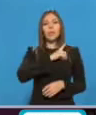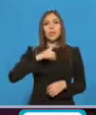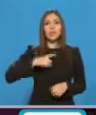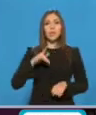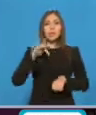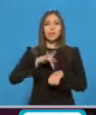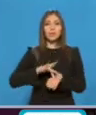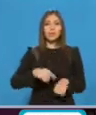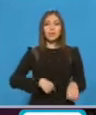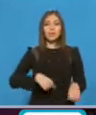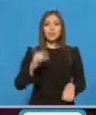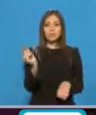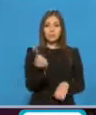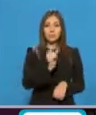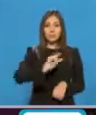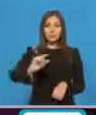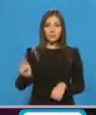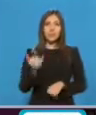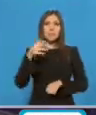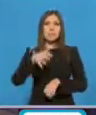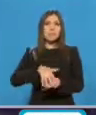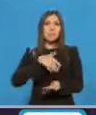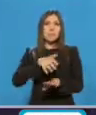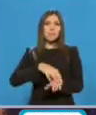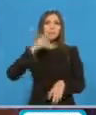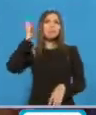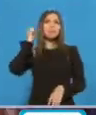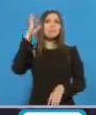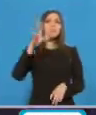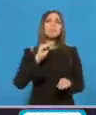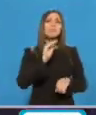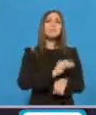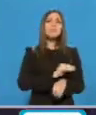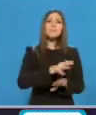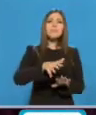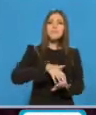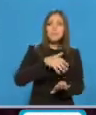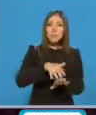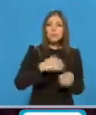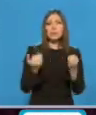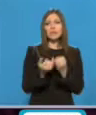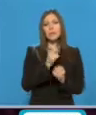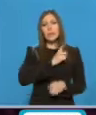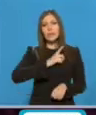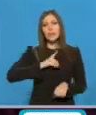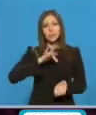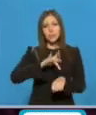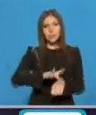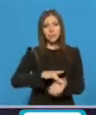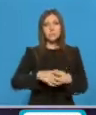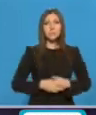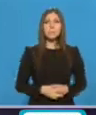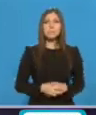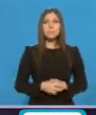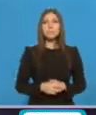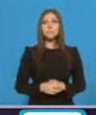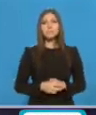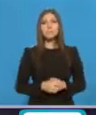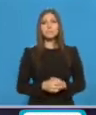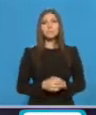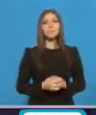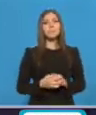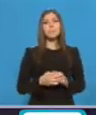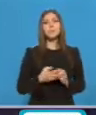intestinos y los pies. Los olvidamos a los pies, entonces también a los pies, por favor. ¿Sí? Y de esta